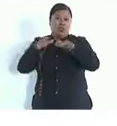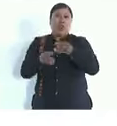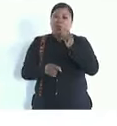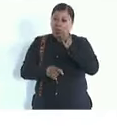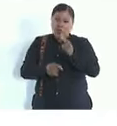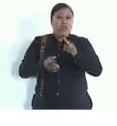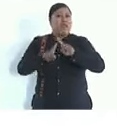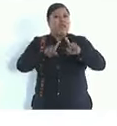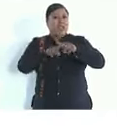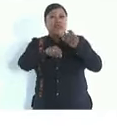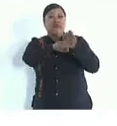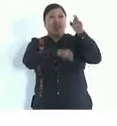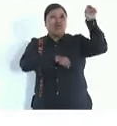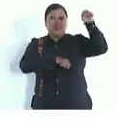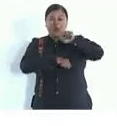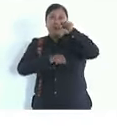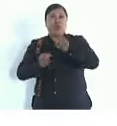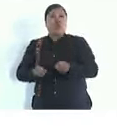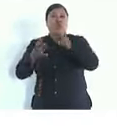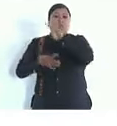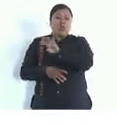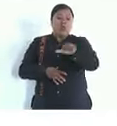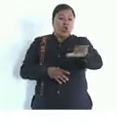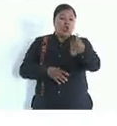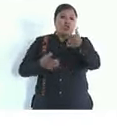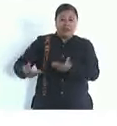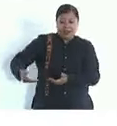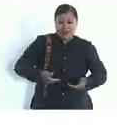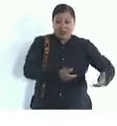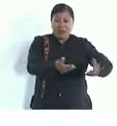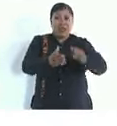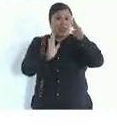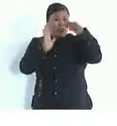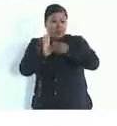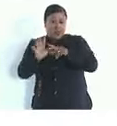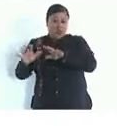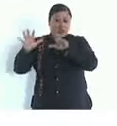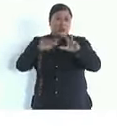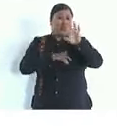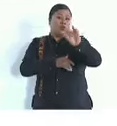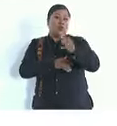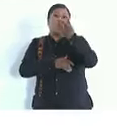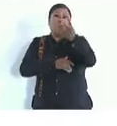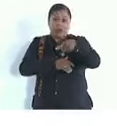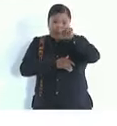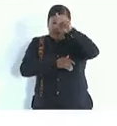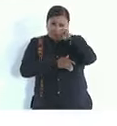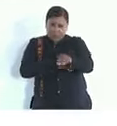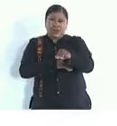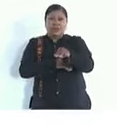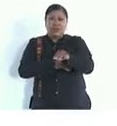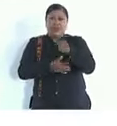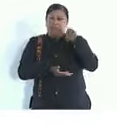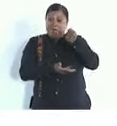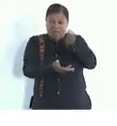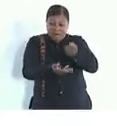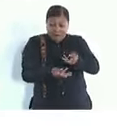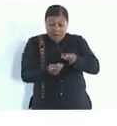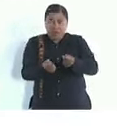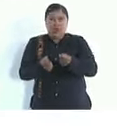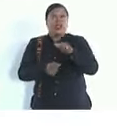9 estados, con una meta de 411 caminos, 3.844 kilómetros y una inversión